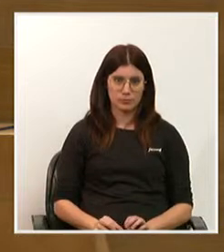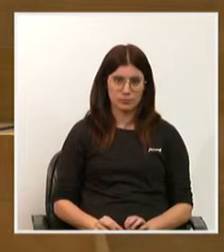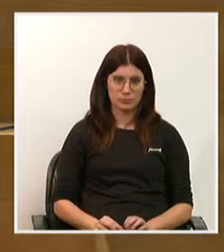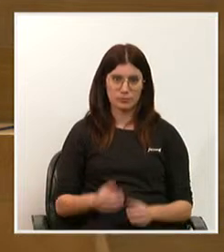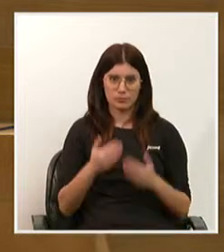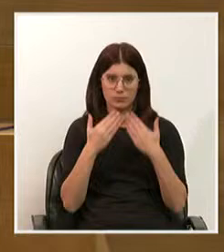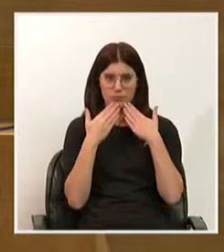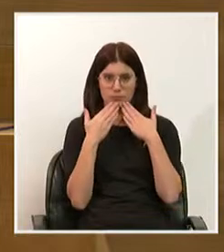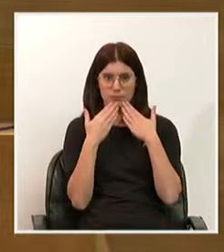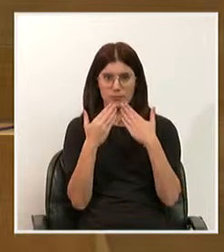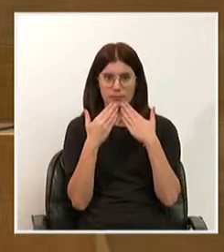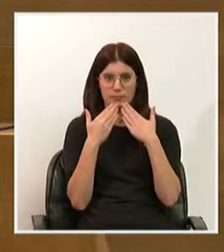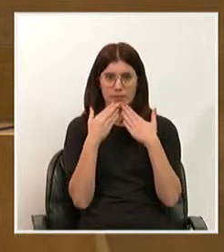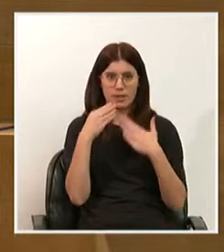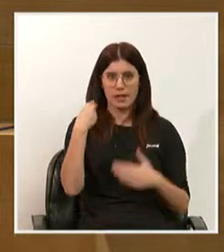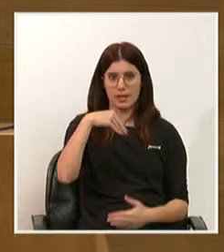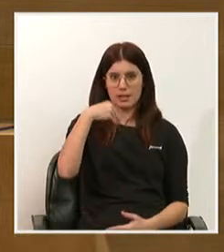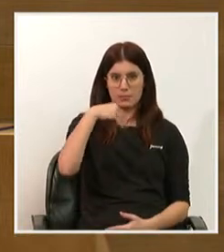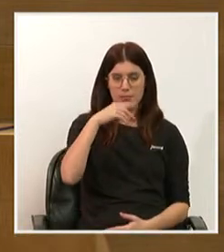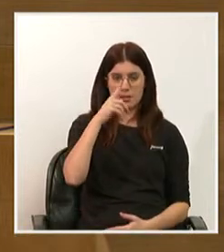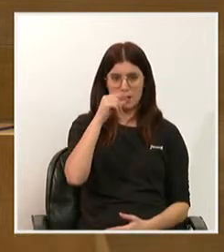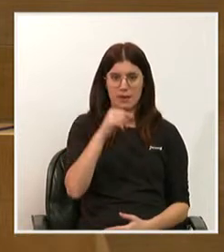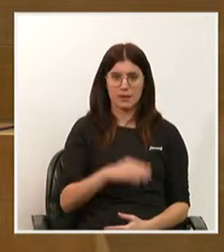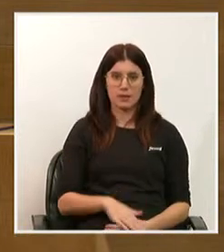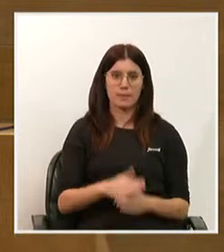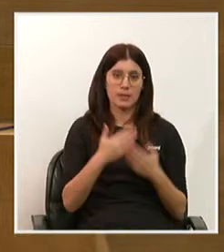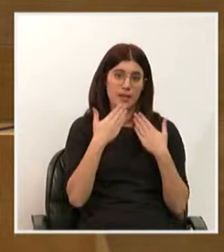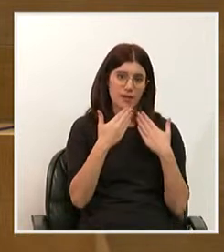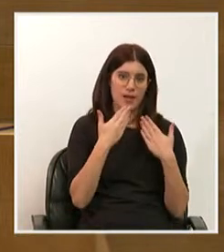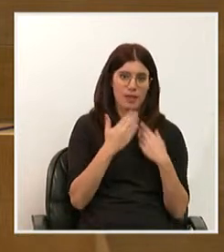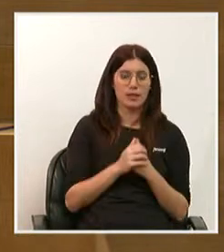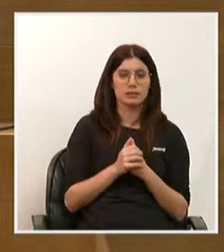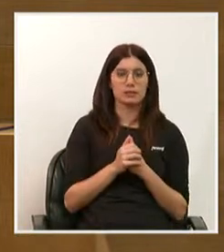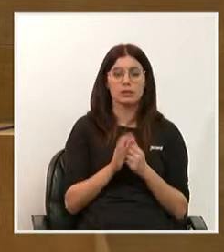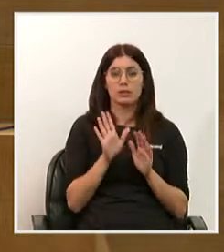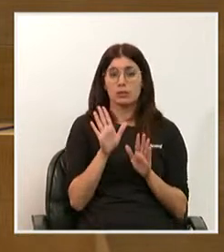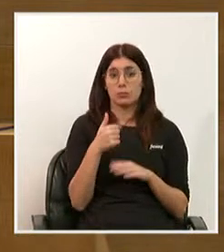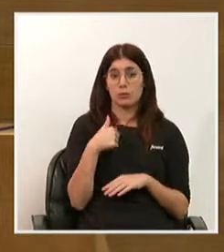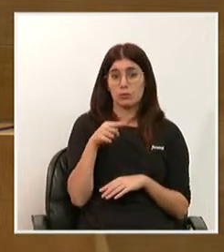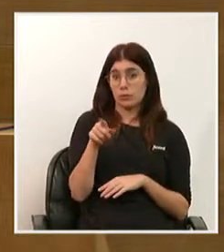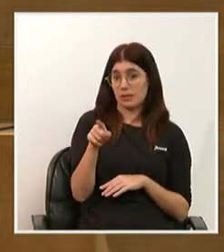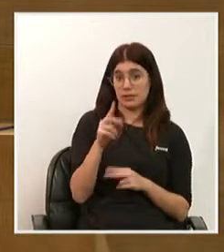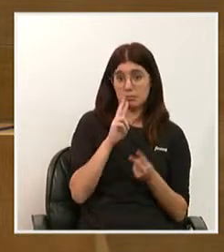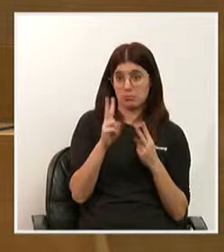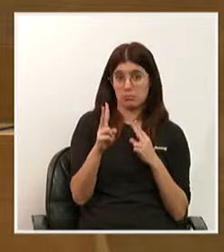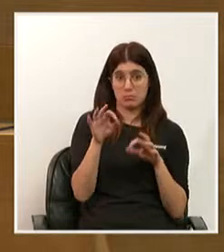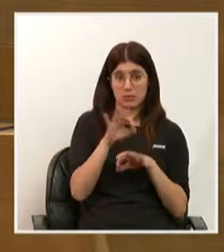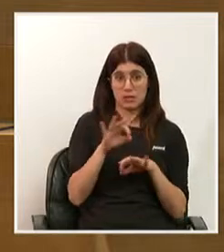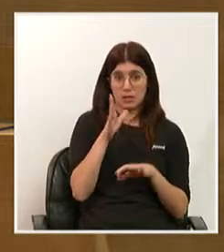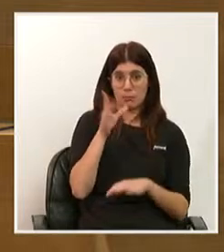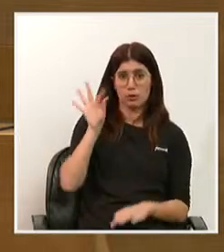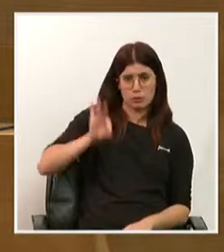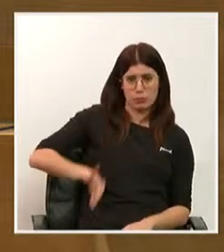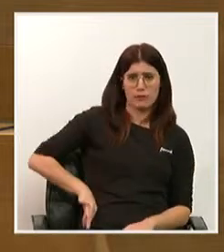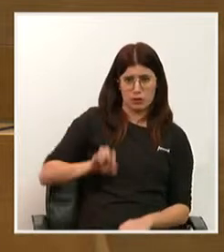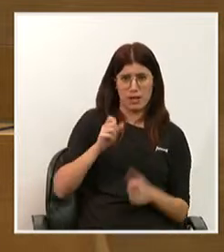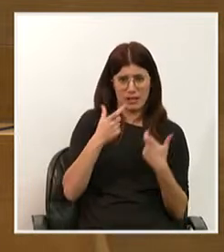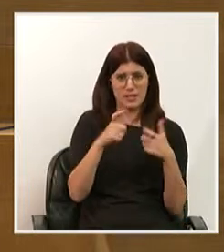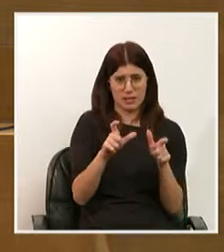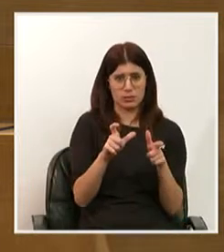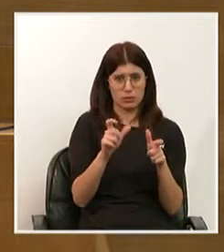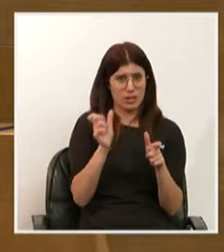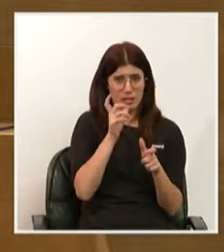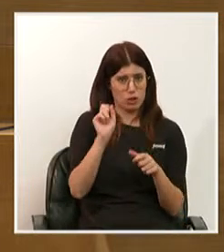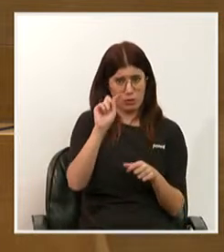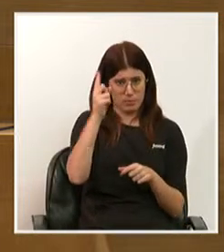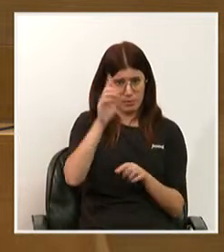Gracias presidente gracias Bueno yo a usted poco le tengo que replicar Porque usted es un profesional del sector eso para empezar